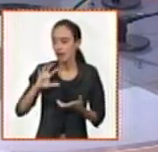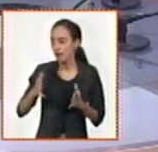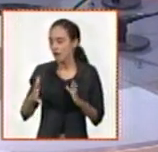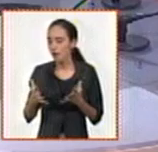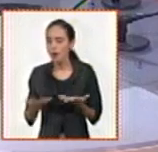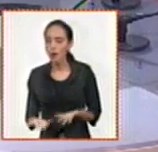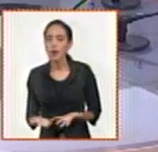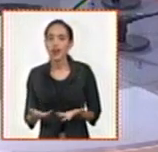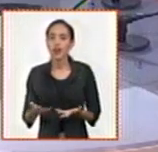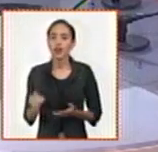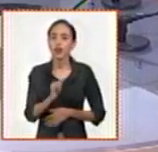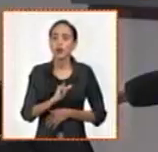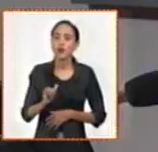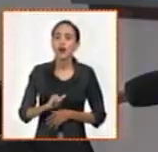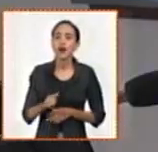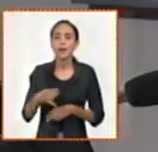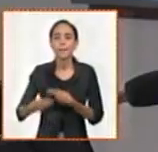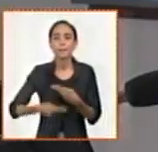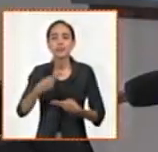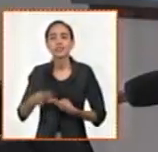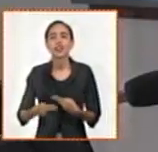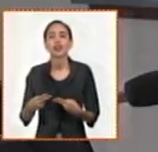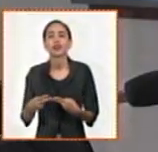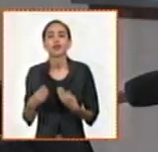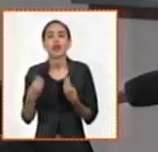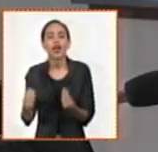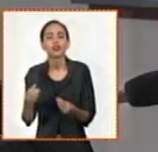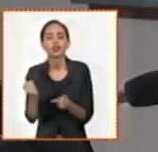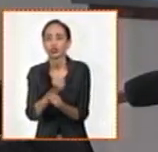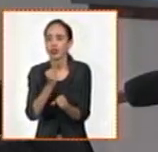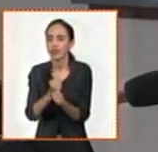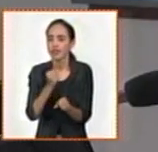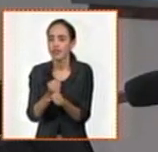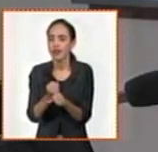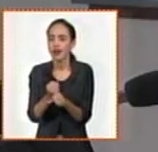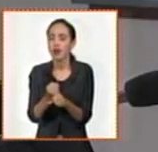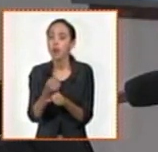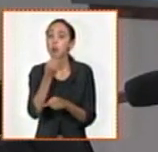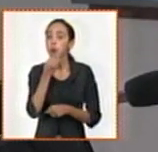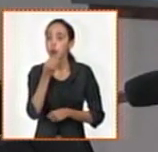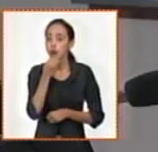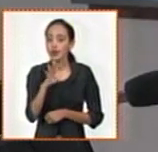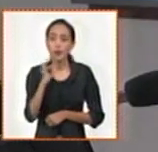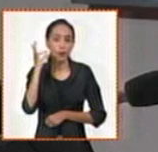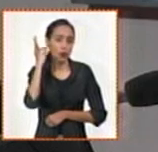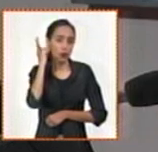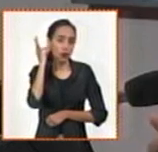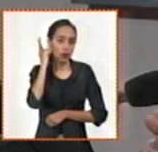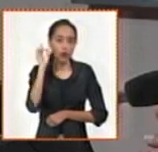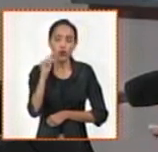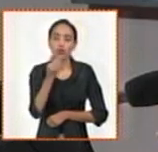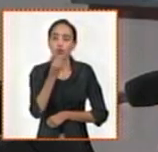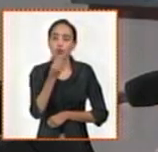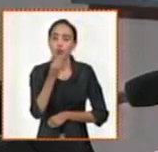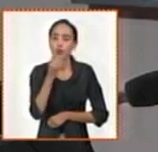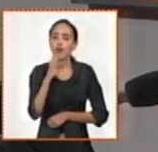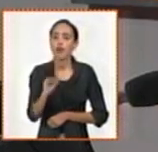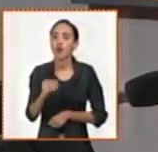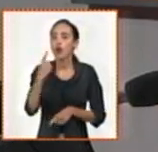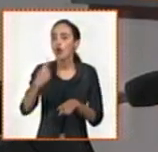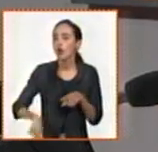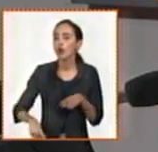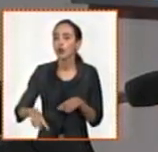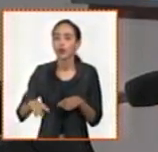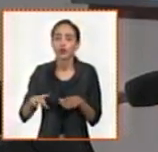va generando empleo, posibilidades para las mujeres, entonces no podemos hablar de otra